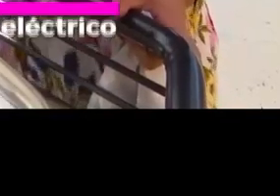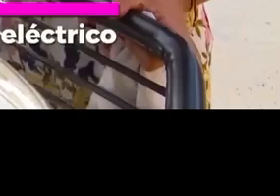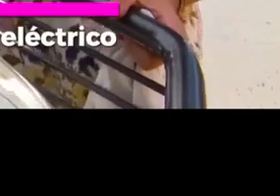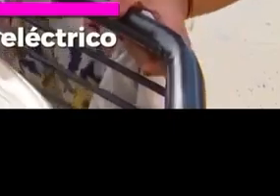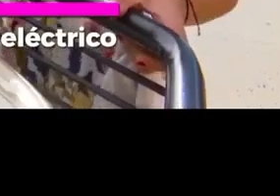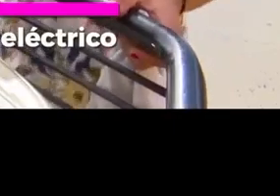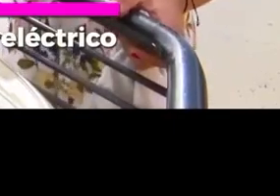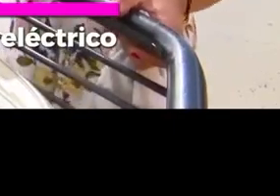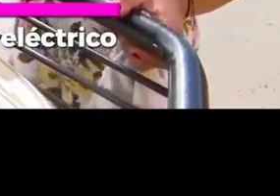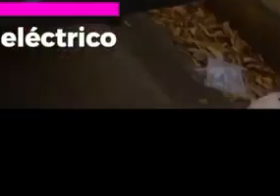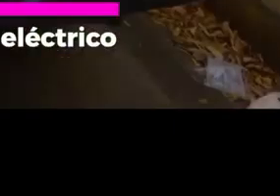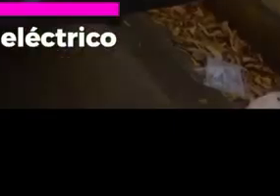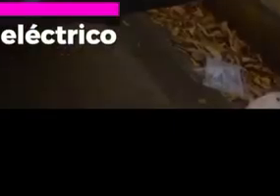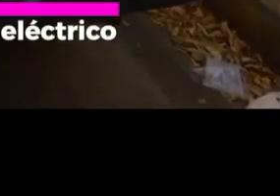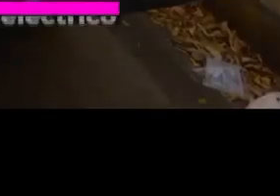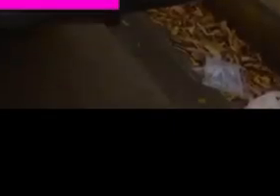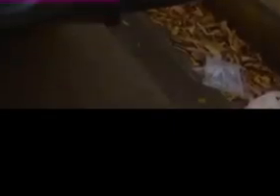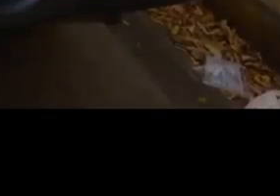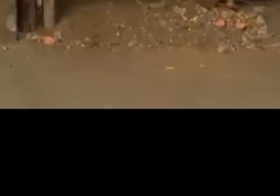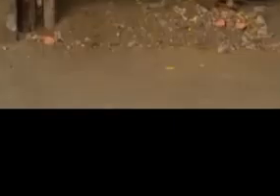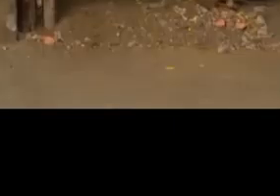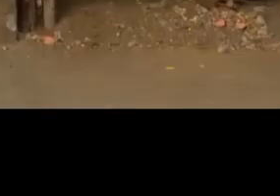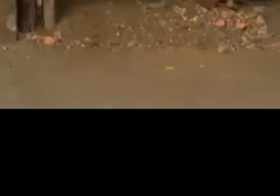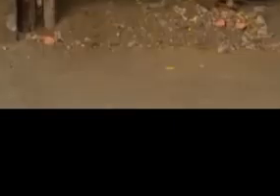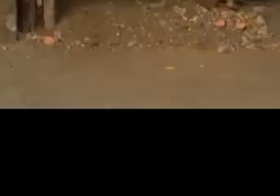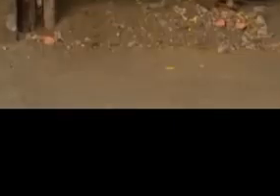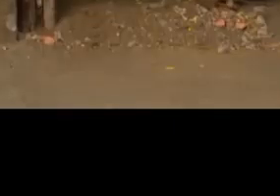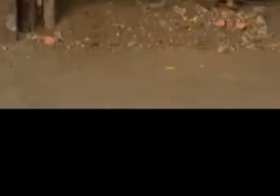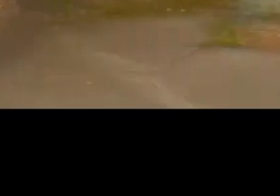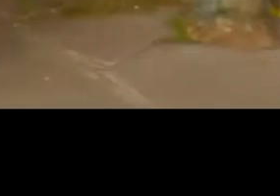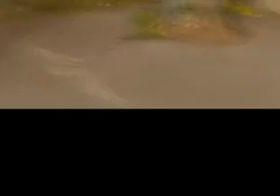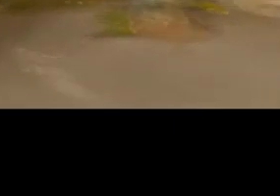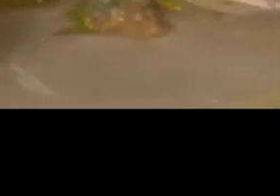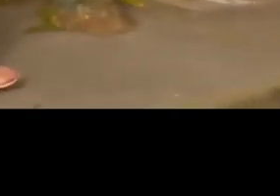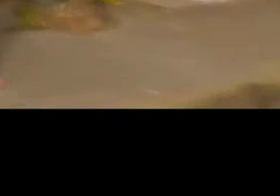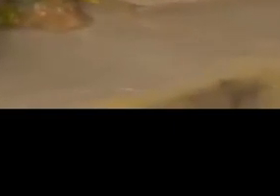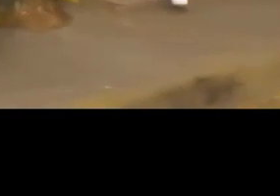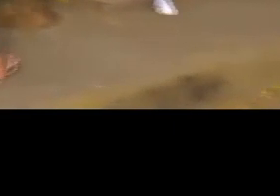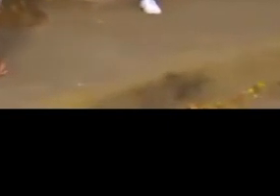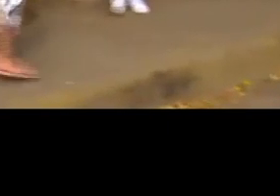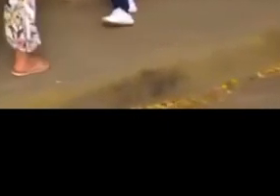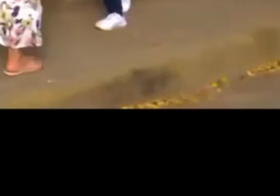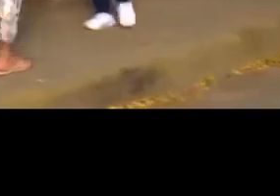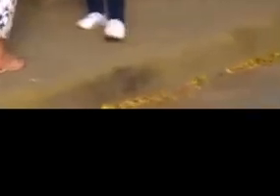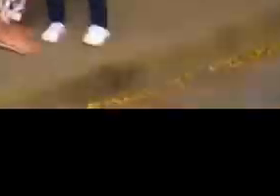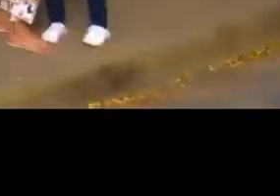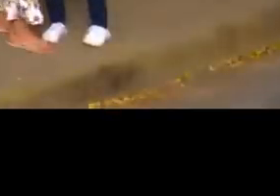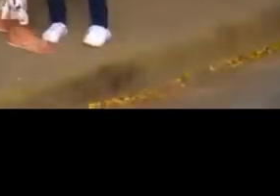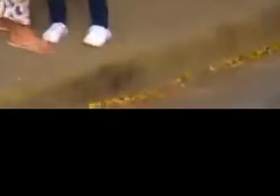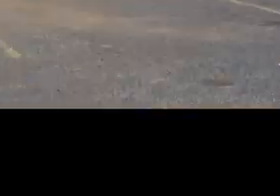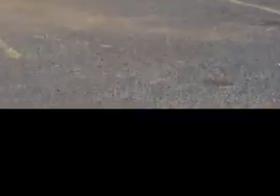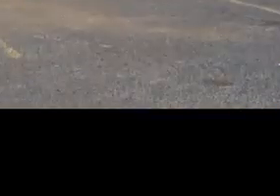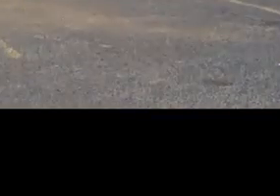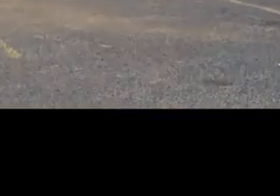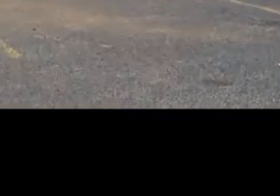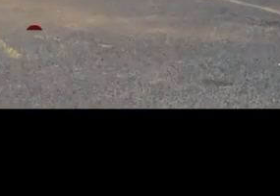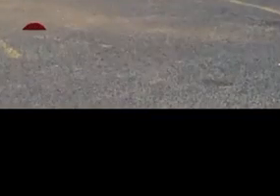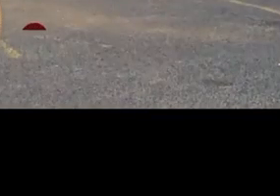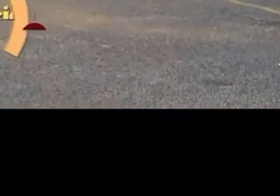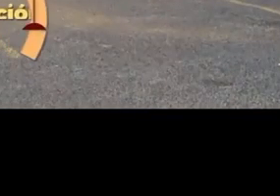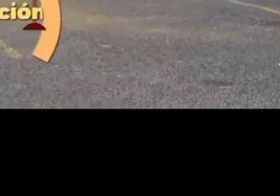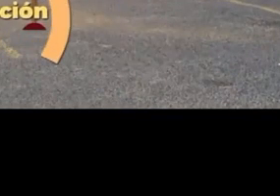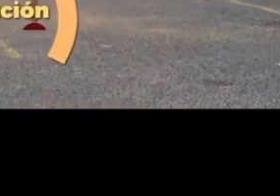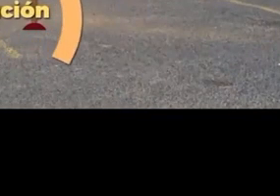esté en buen estado mecánico y eléctrico, recomendémosla a algún familiar o vecino. Al llegar